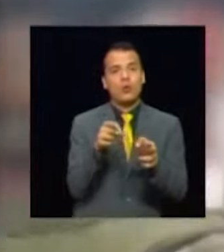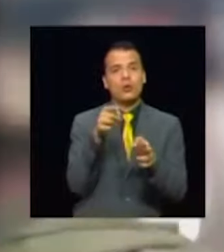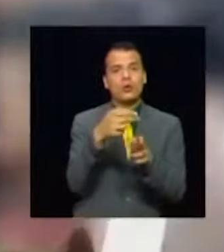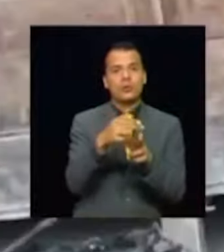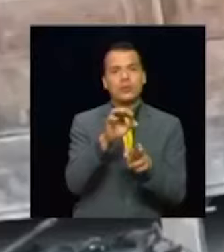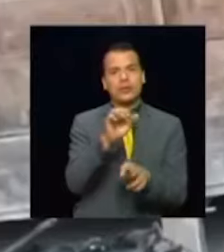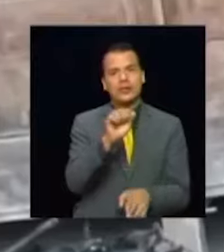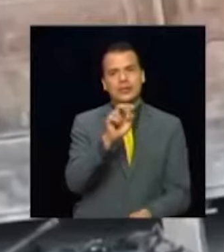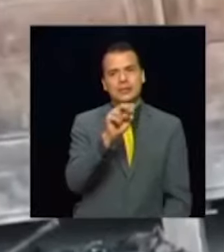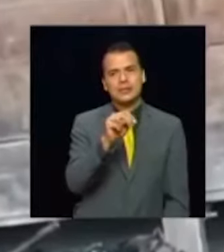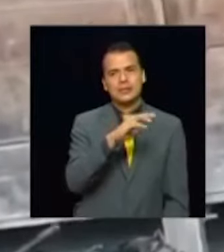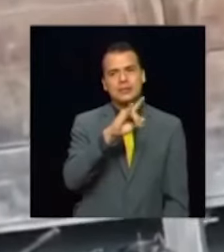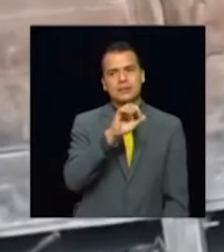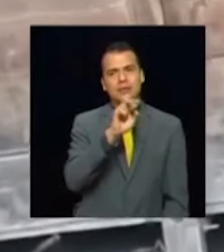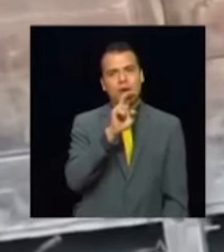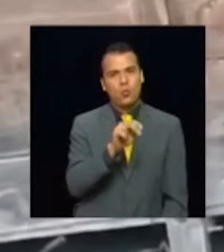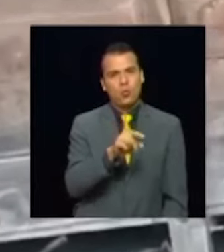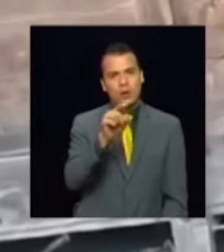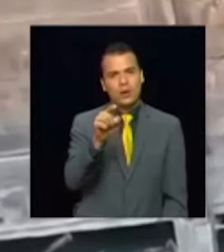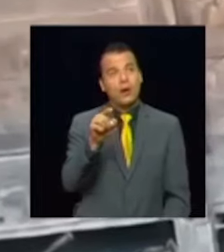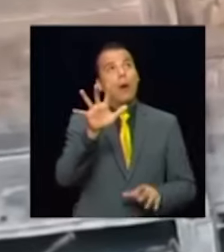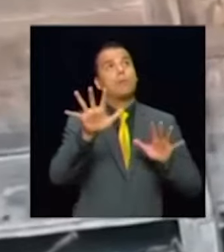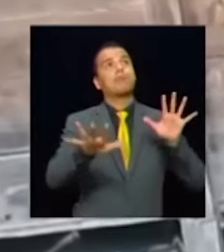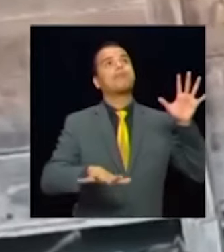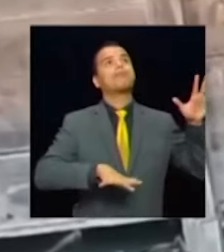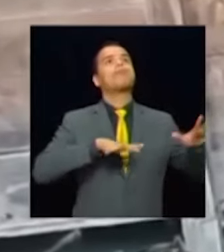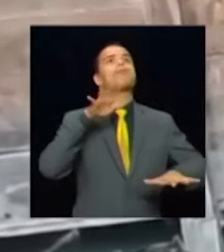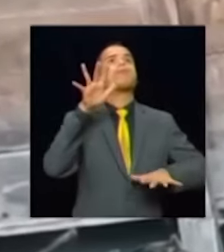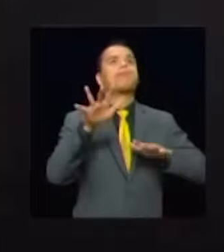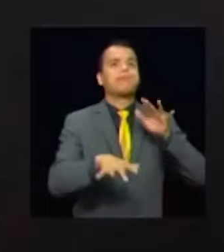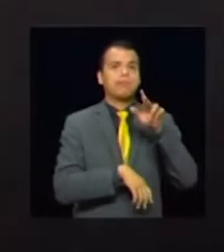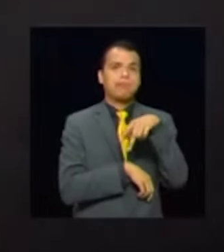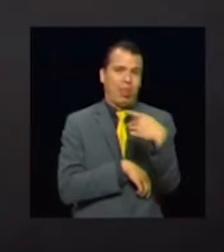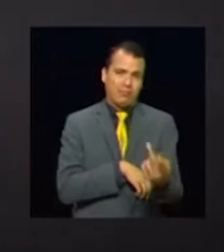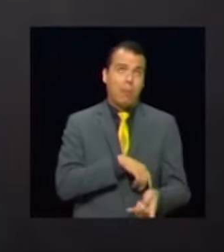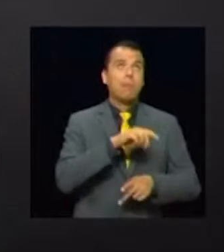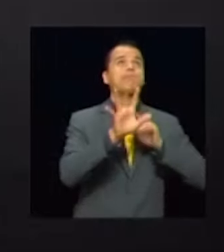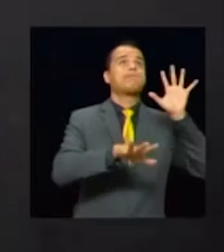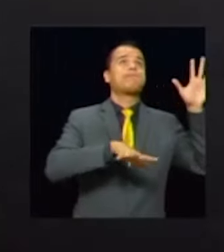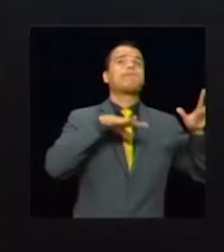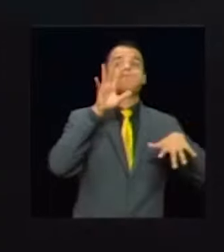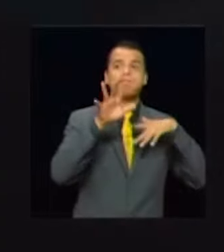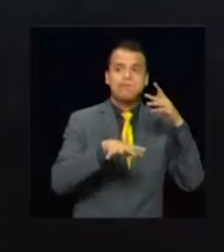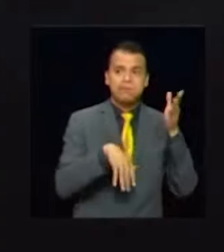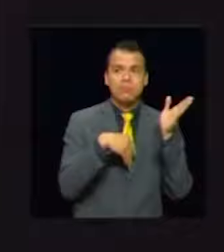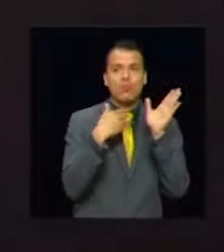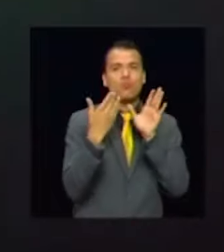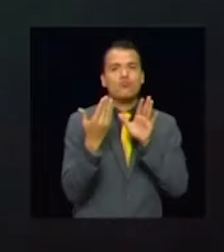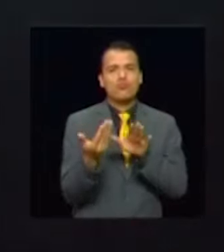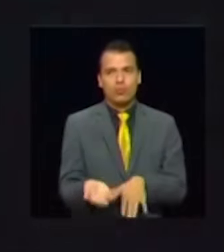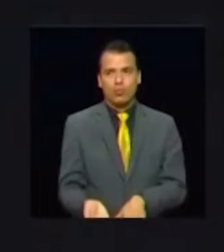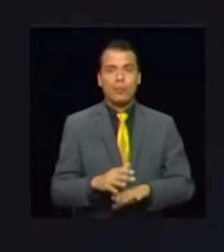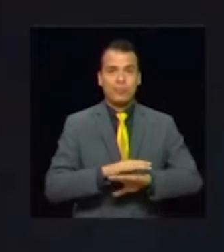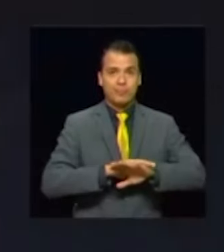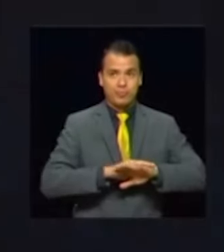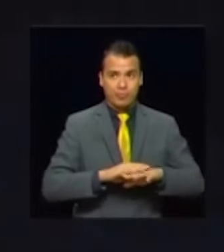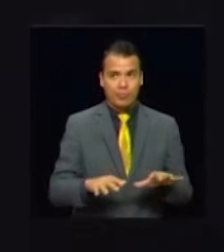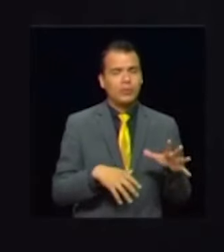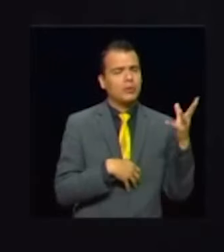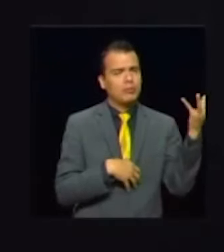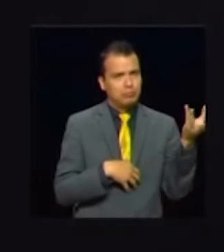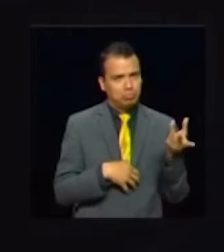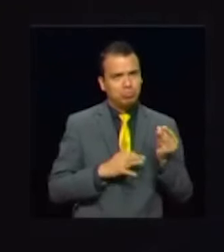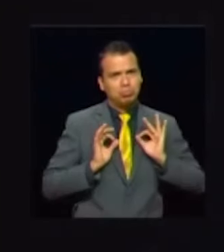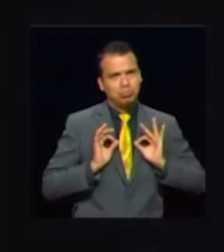Frente Jaime Martínez, a bordo de dos camionetas, llegaron hasta la vivienda donde se realizaba el velorio. De inmediato se desencadenó